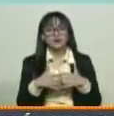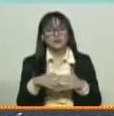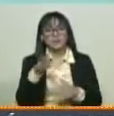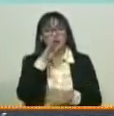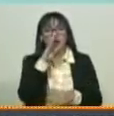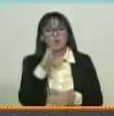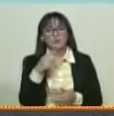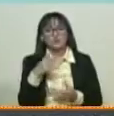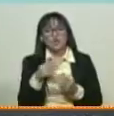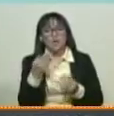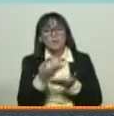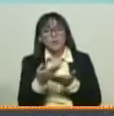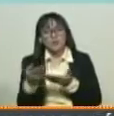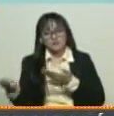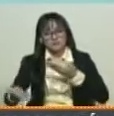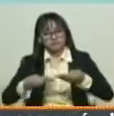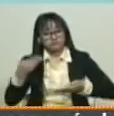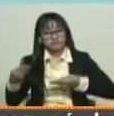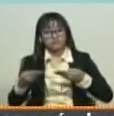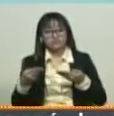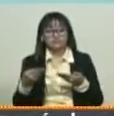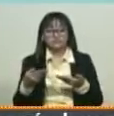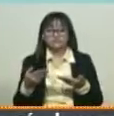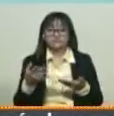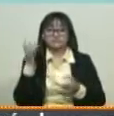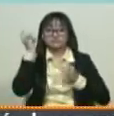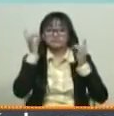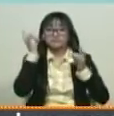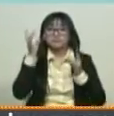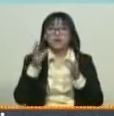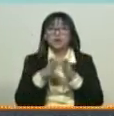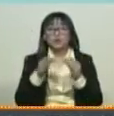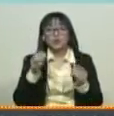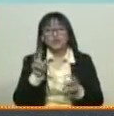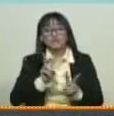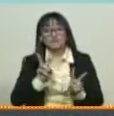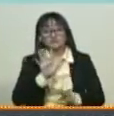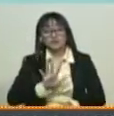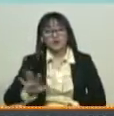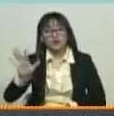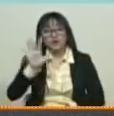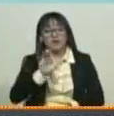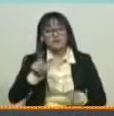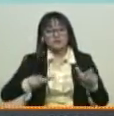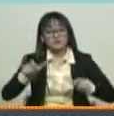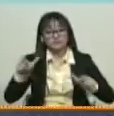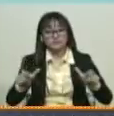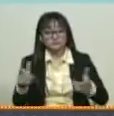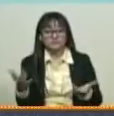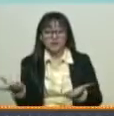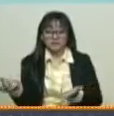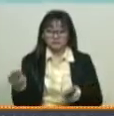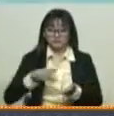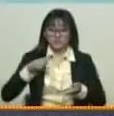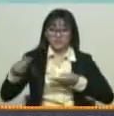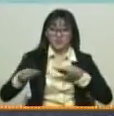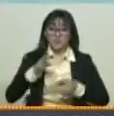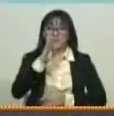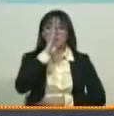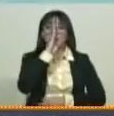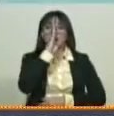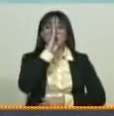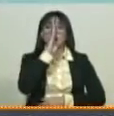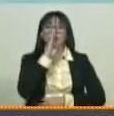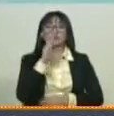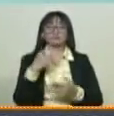proyectos, propuestas que surgen del seno de la sociedad venezolana para que sean considerados por las instancias que